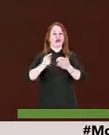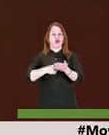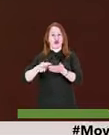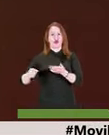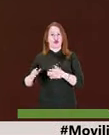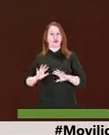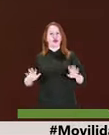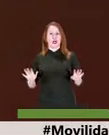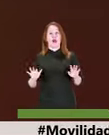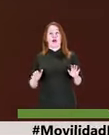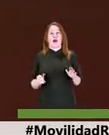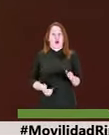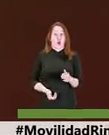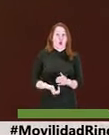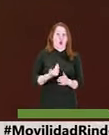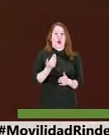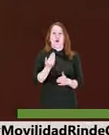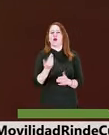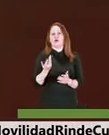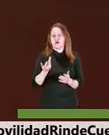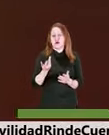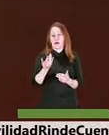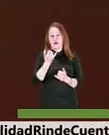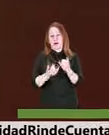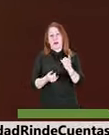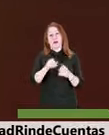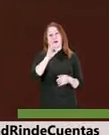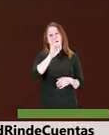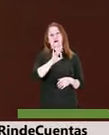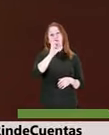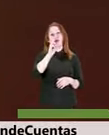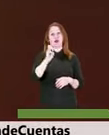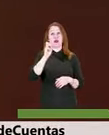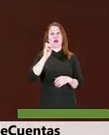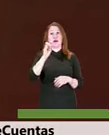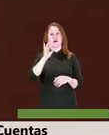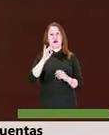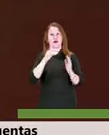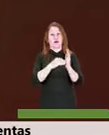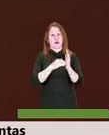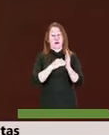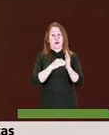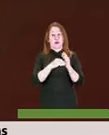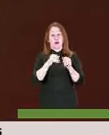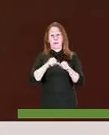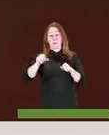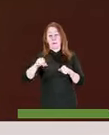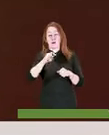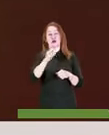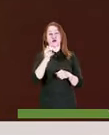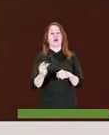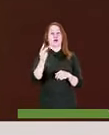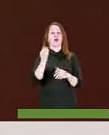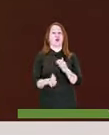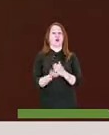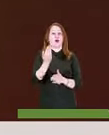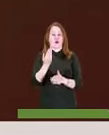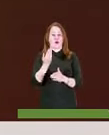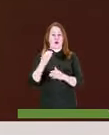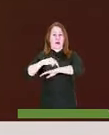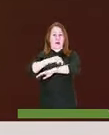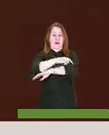a tener como nuevo al final de las obras, 383 mil metros cuadrados nuevos de andenes. Uh-huh. Eso es